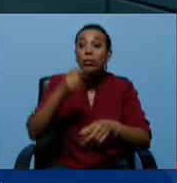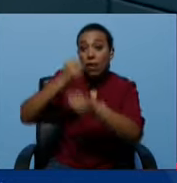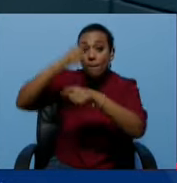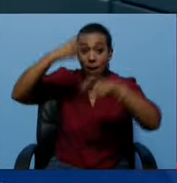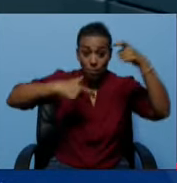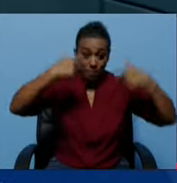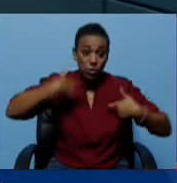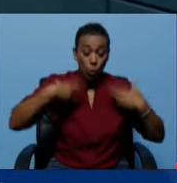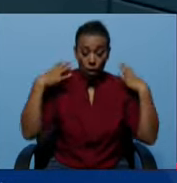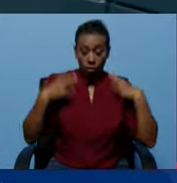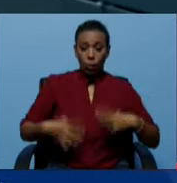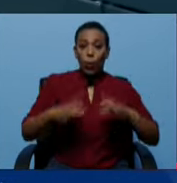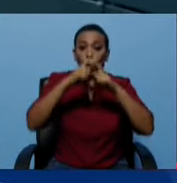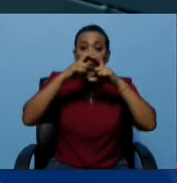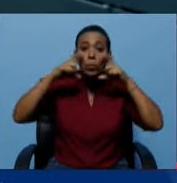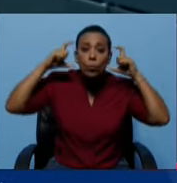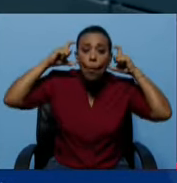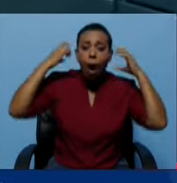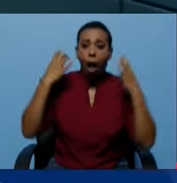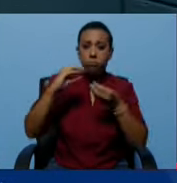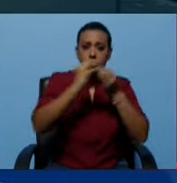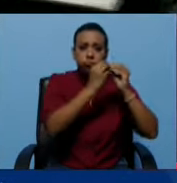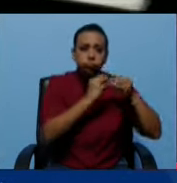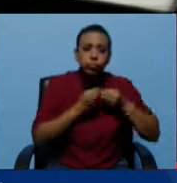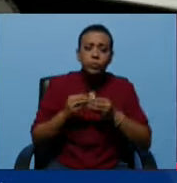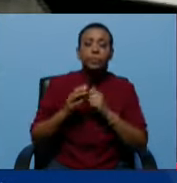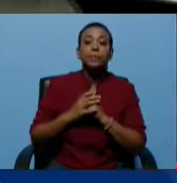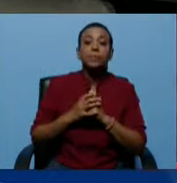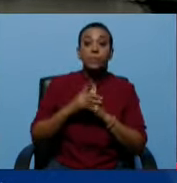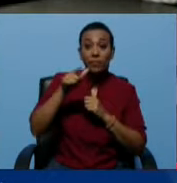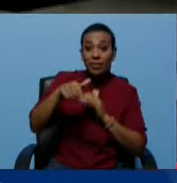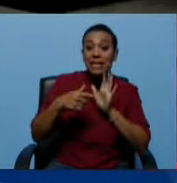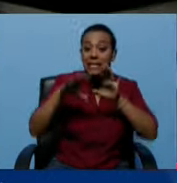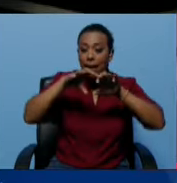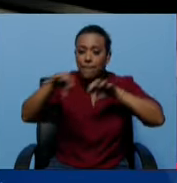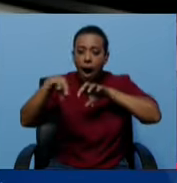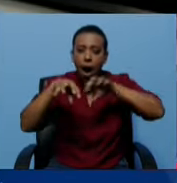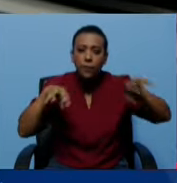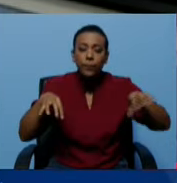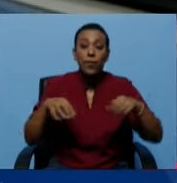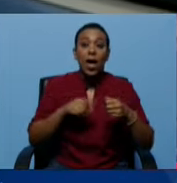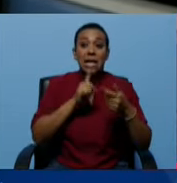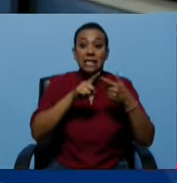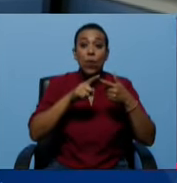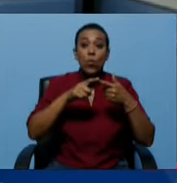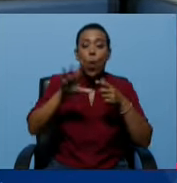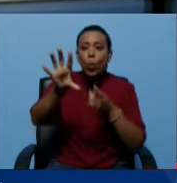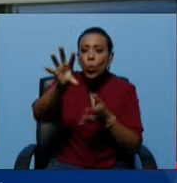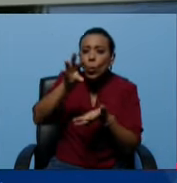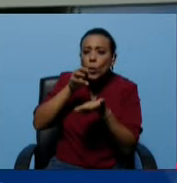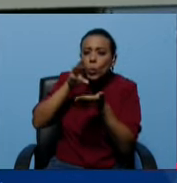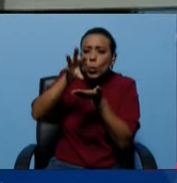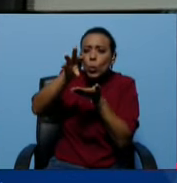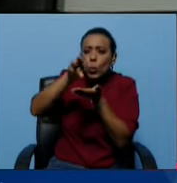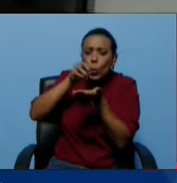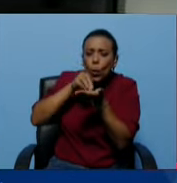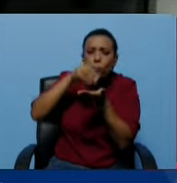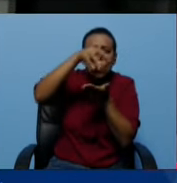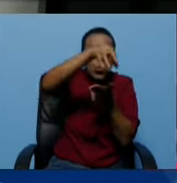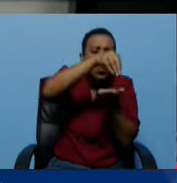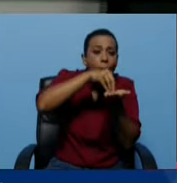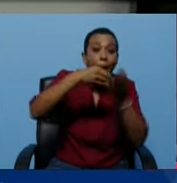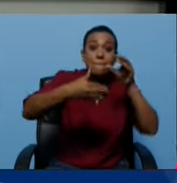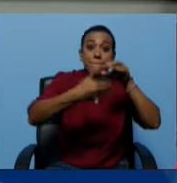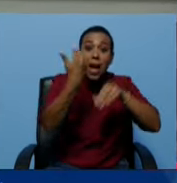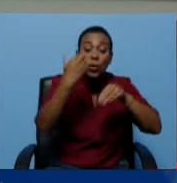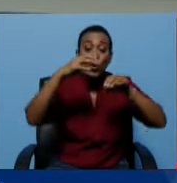al equipo técnico y científico que trabaja en el proceso de extracción y de separación. Tenemos unas campanas de extracción y equipos y métodos